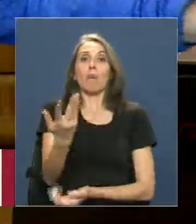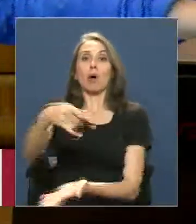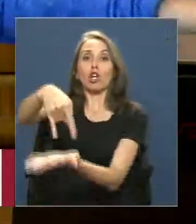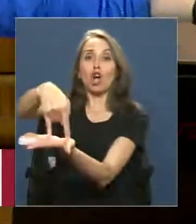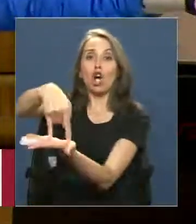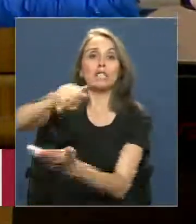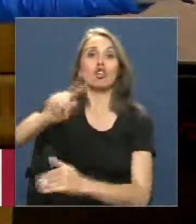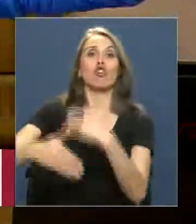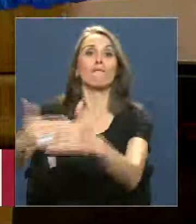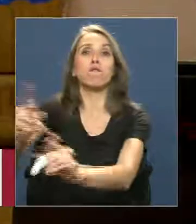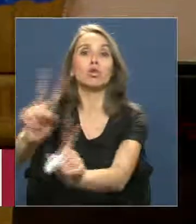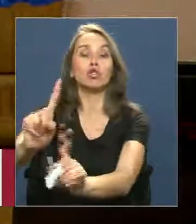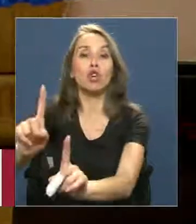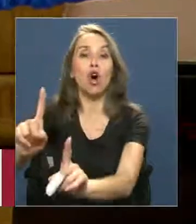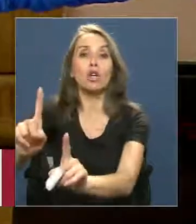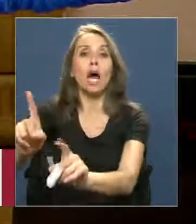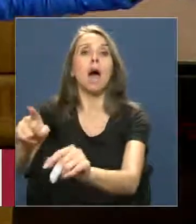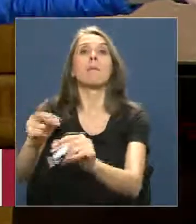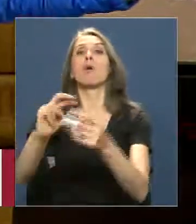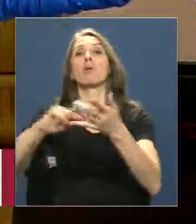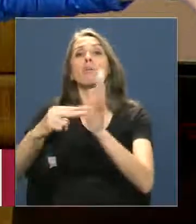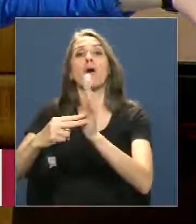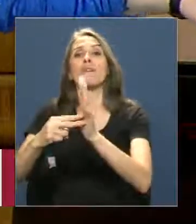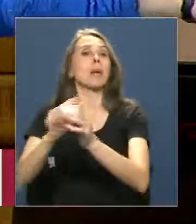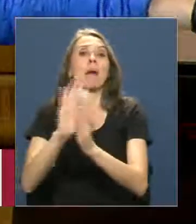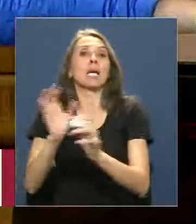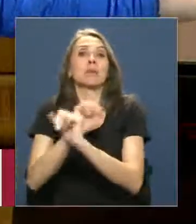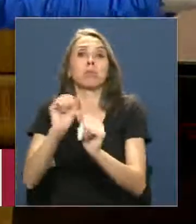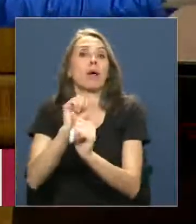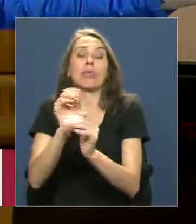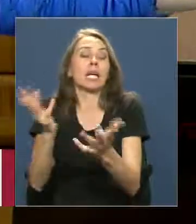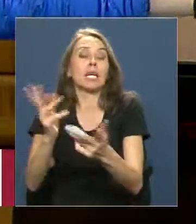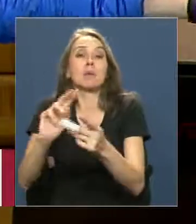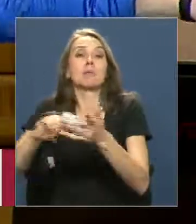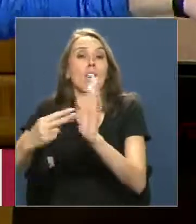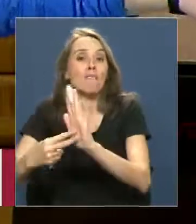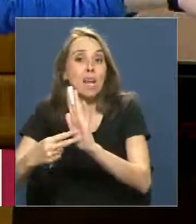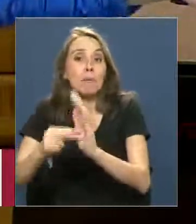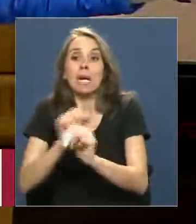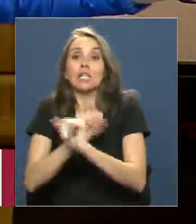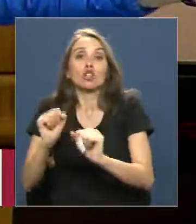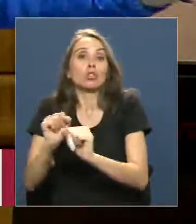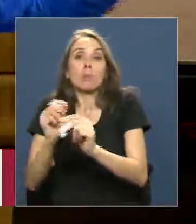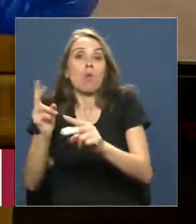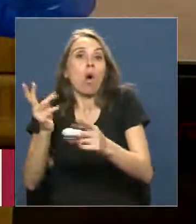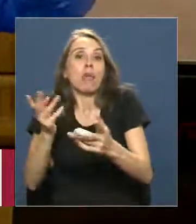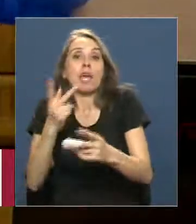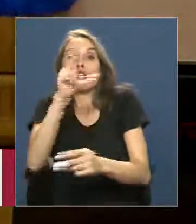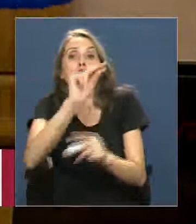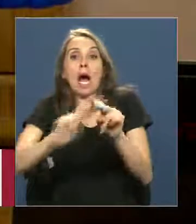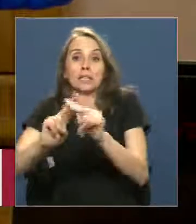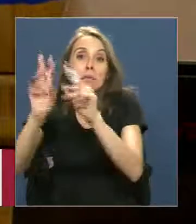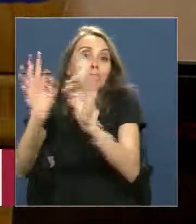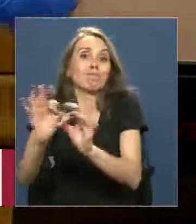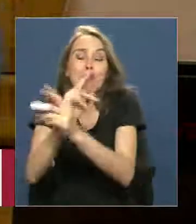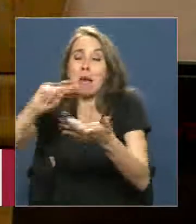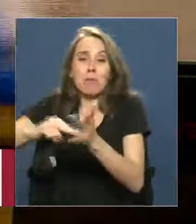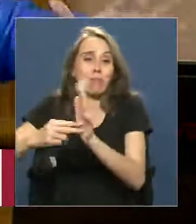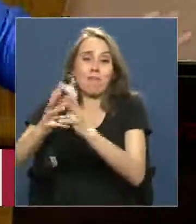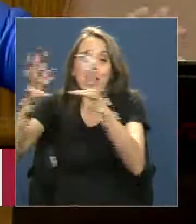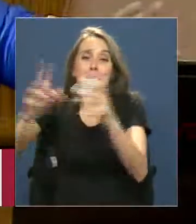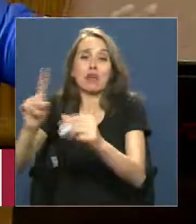funcionando, que no pueda funcionar por impedimentos que sean insalvables, y eso es importante, impedimentos insalvables, el presidente concentraría un